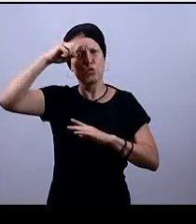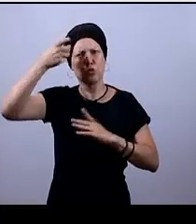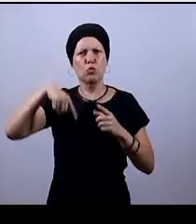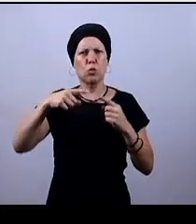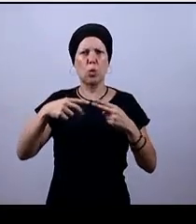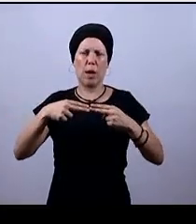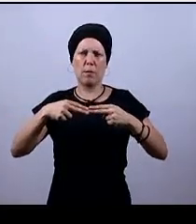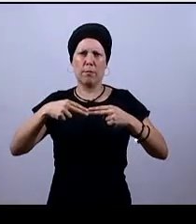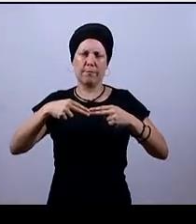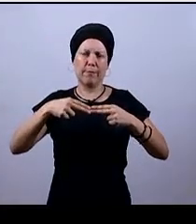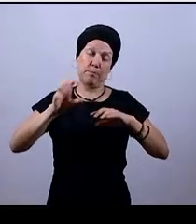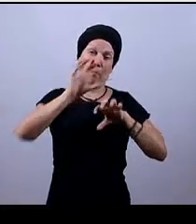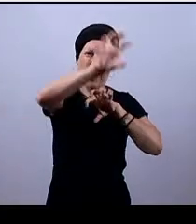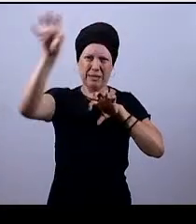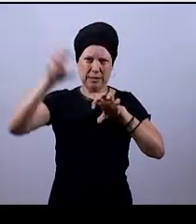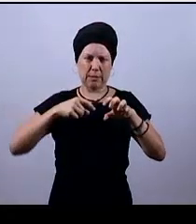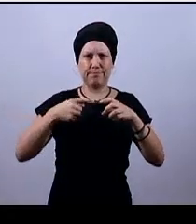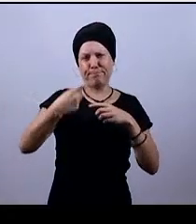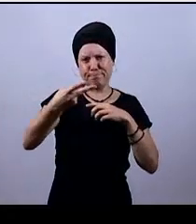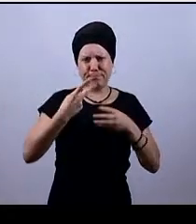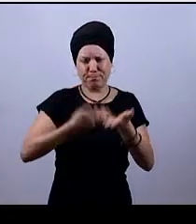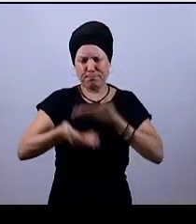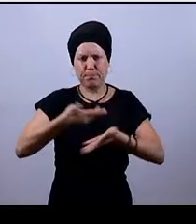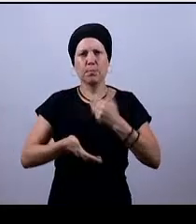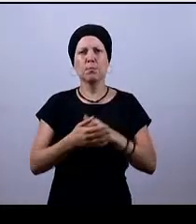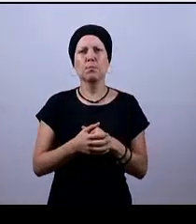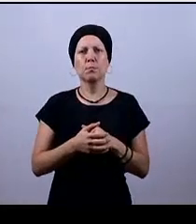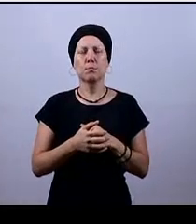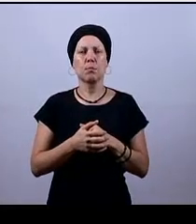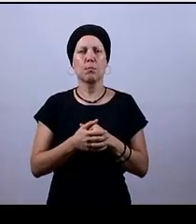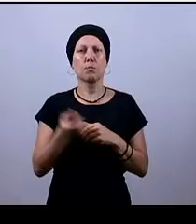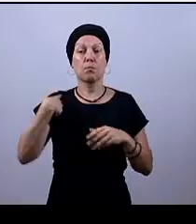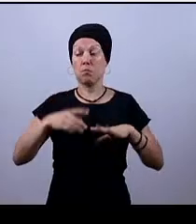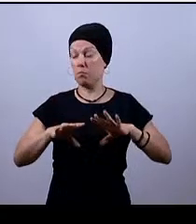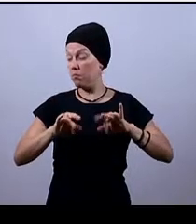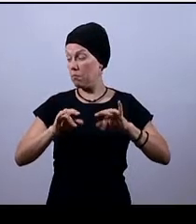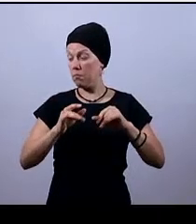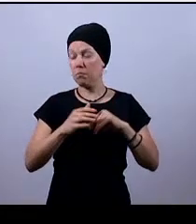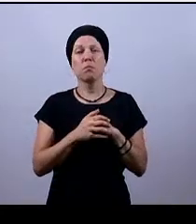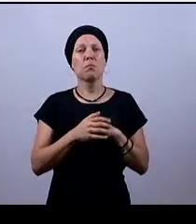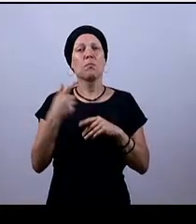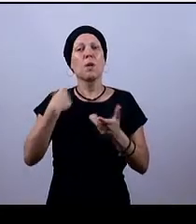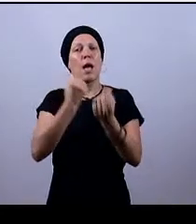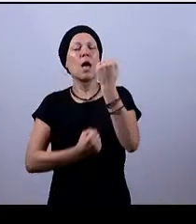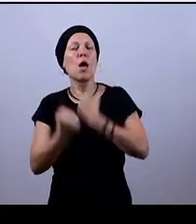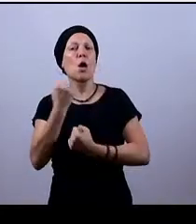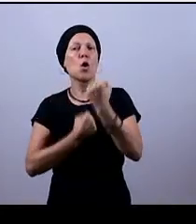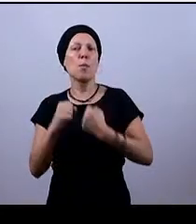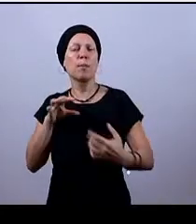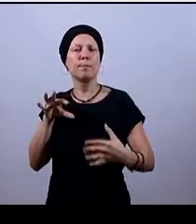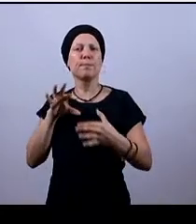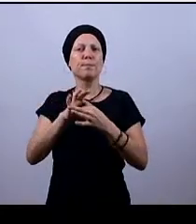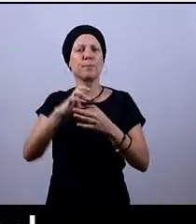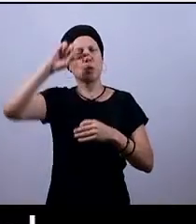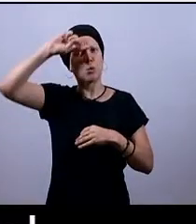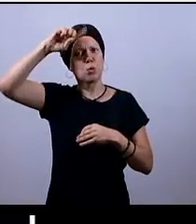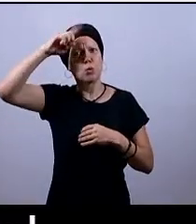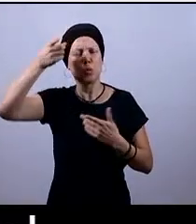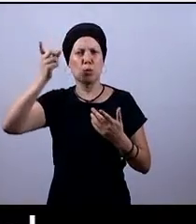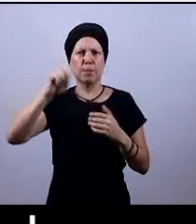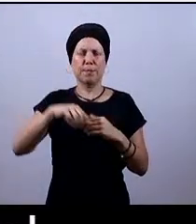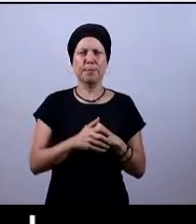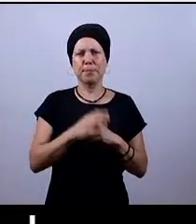transfronterizos. Estos eventos, con gran arraigo local y regional, fortalecen la economía ligada a la cultura y al